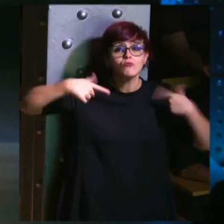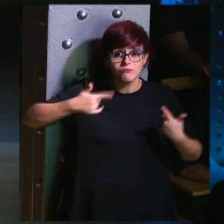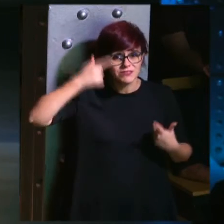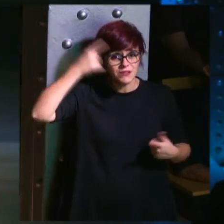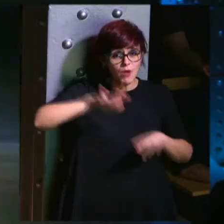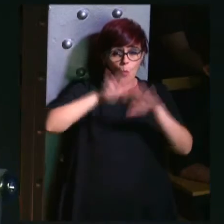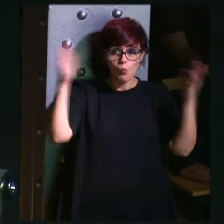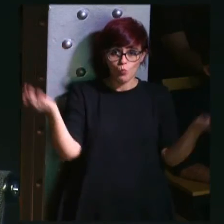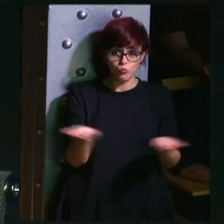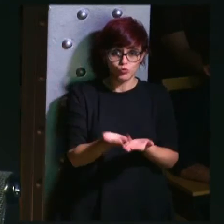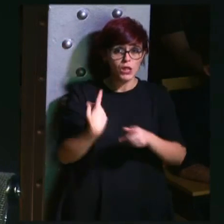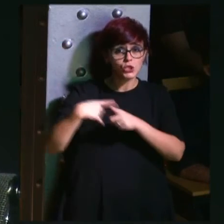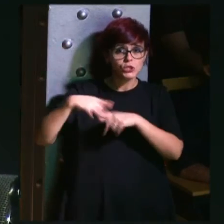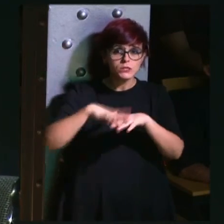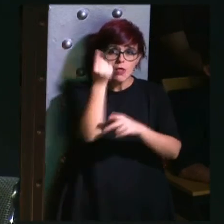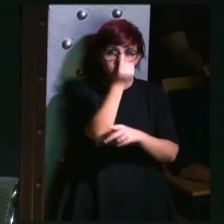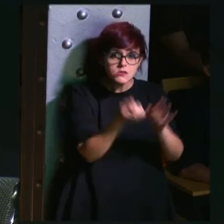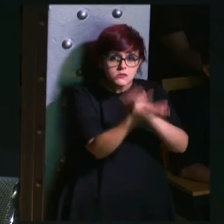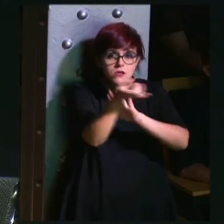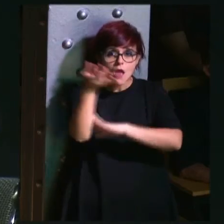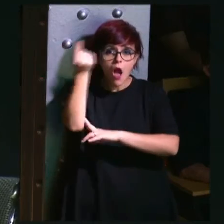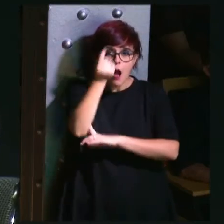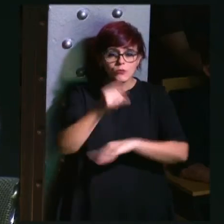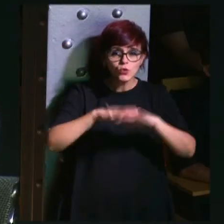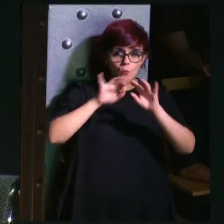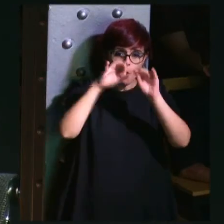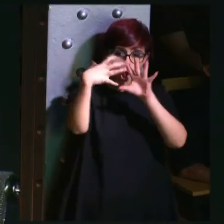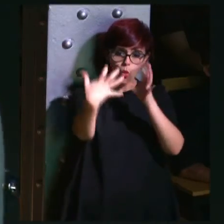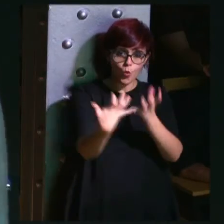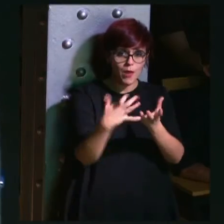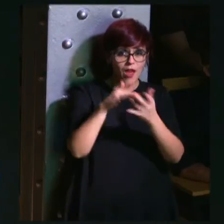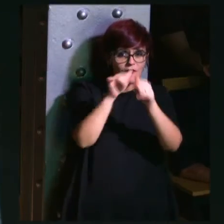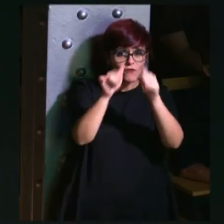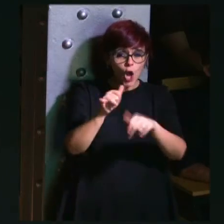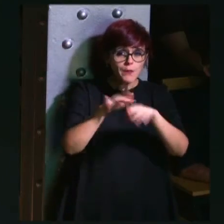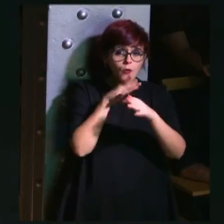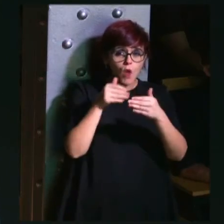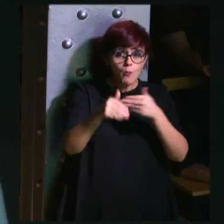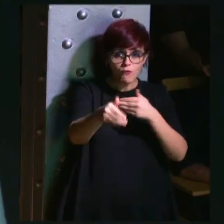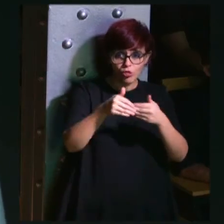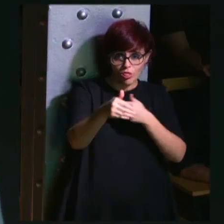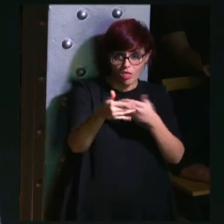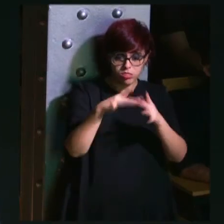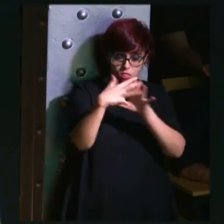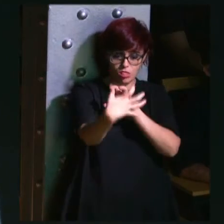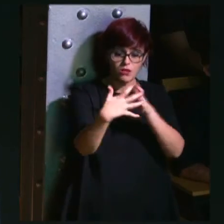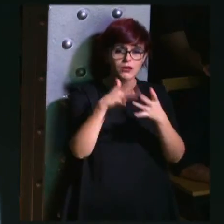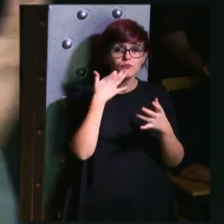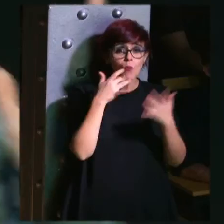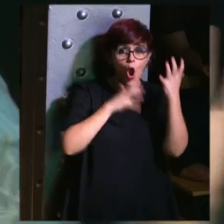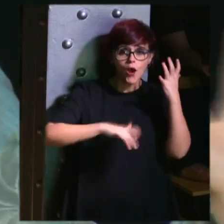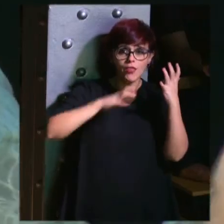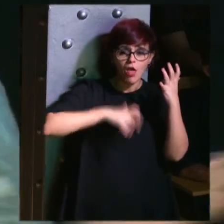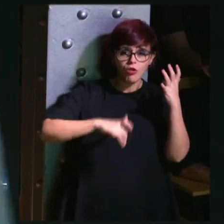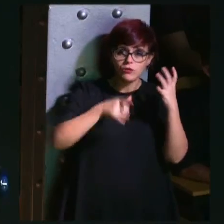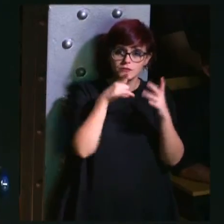que habitamos, las cosas que diseñamos, tienen un volumen, una forma y una profundidad. Cuando aparecieron los ordenadores, lo que hicimos